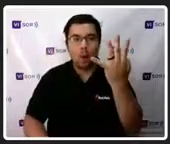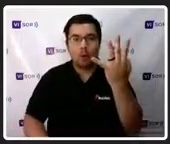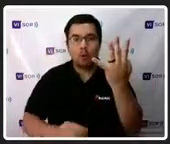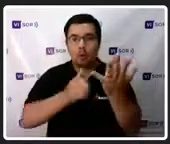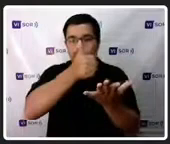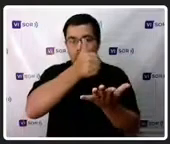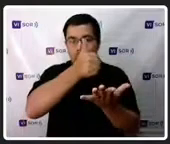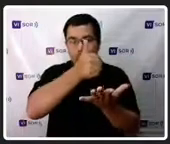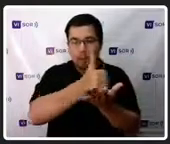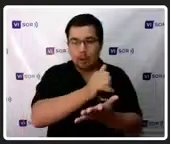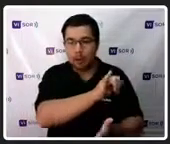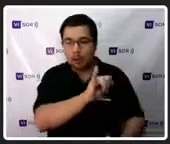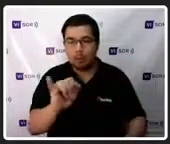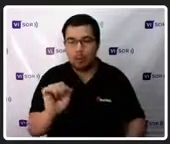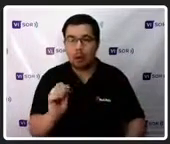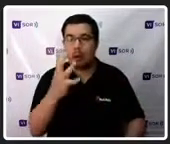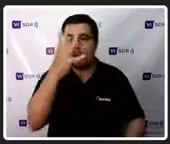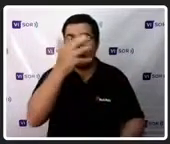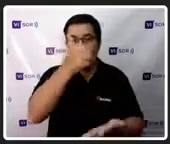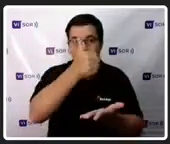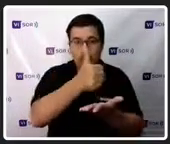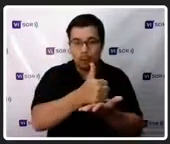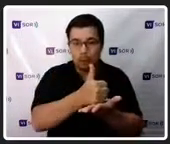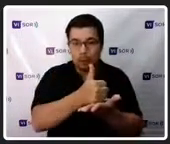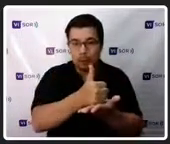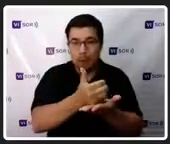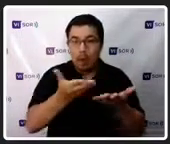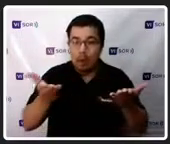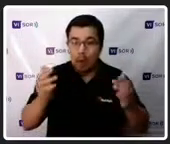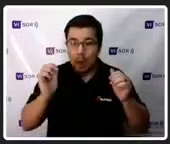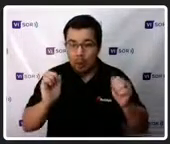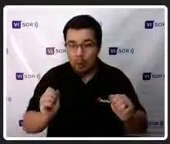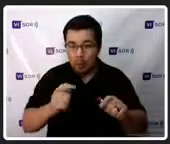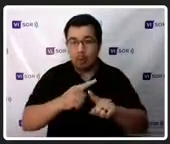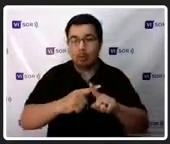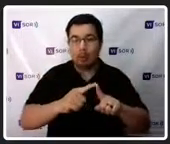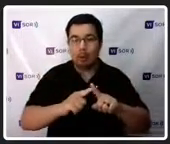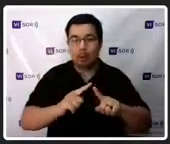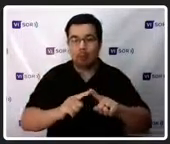y podrían acceder, ¿no?, a una salida intermedia de esta carrera profesional.